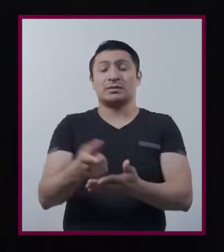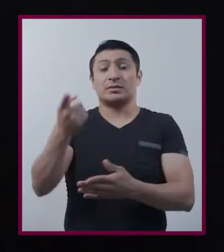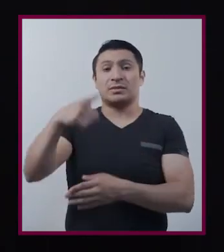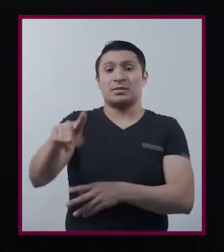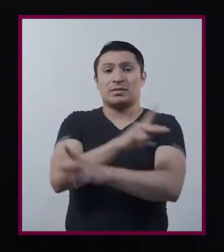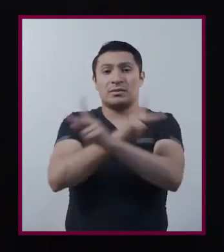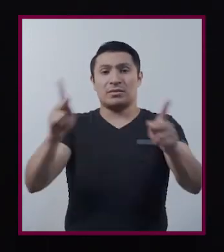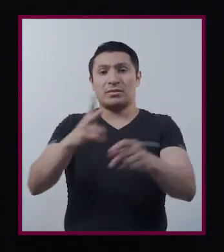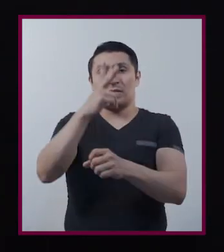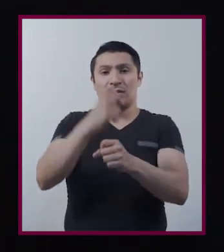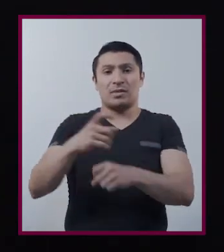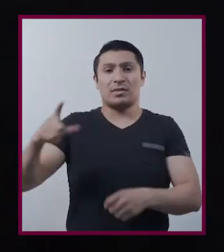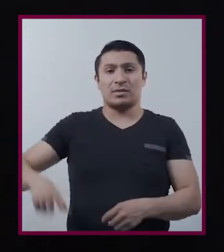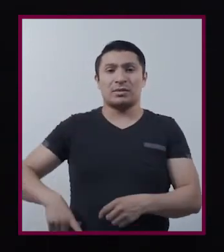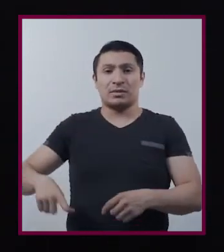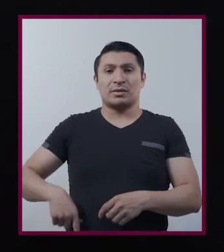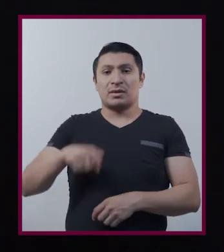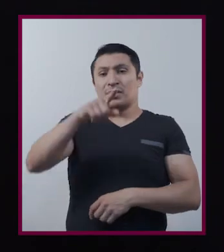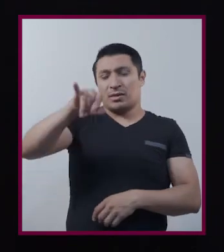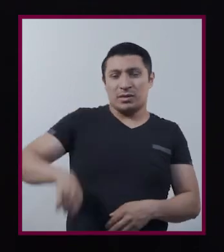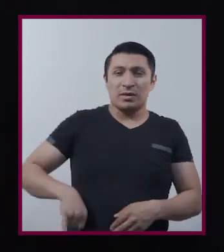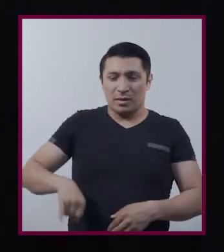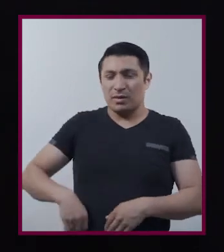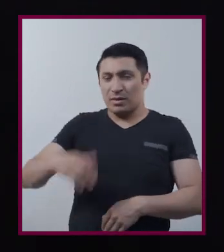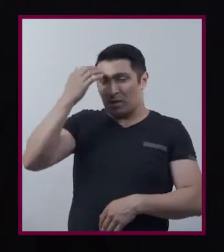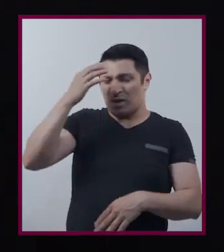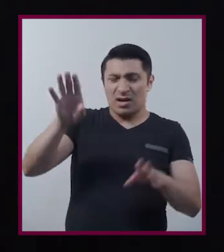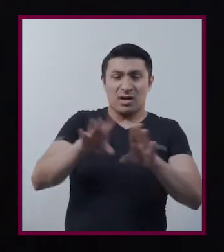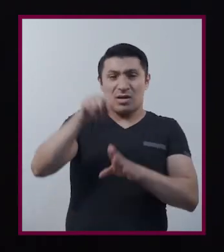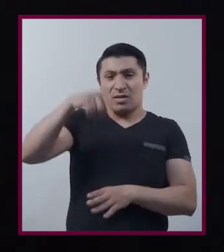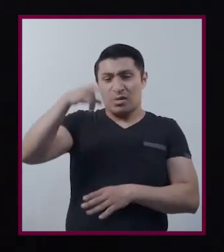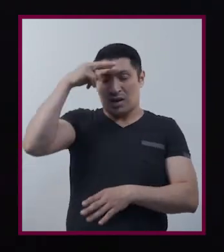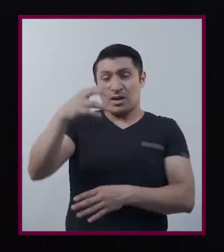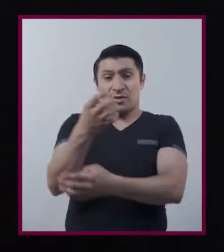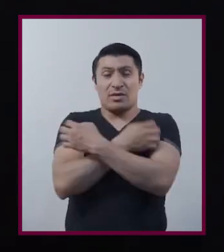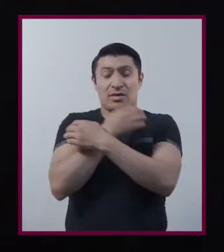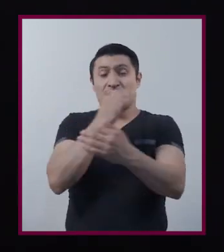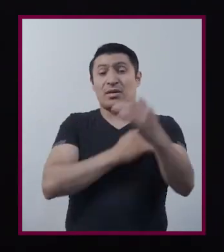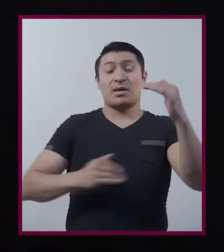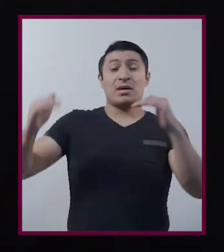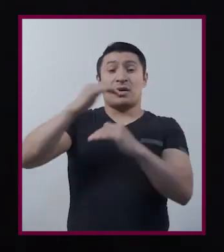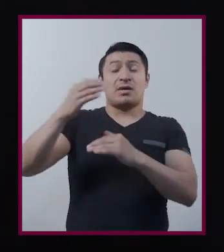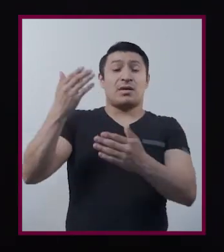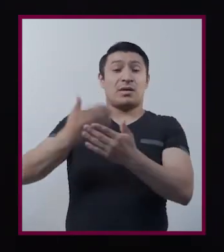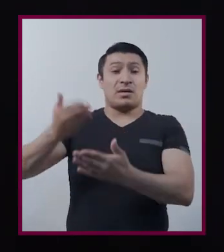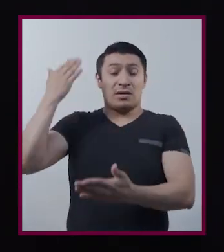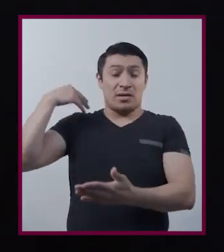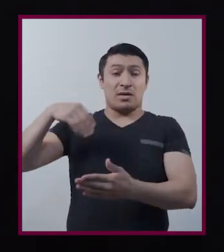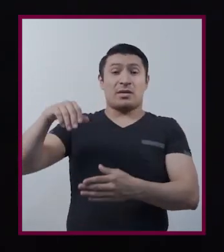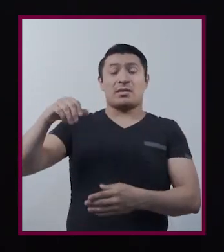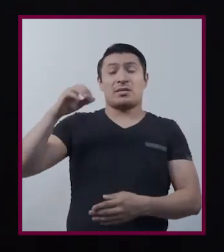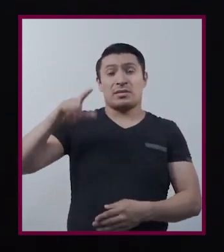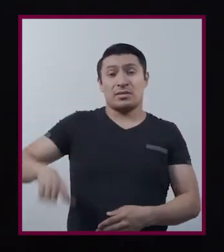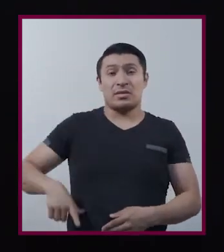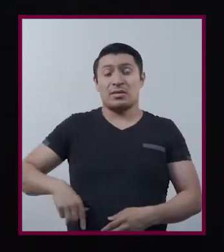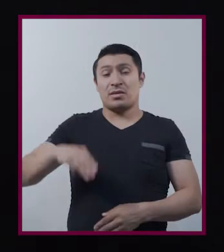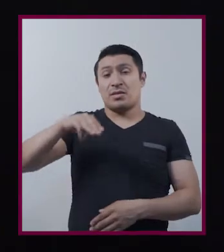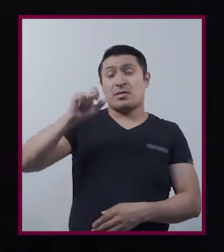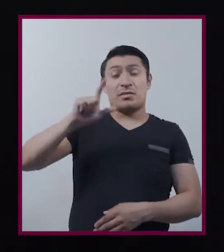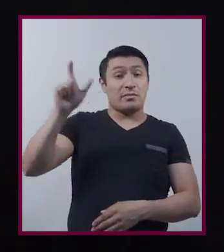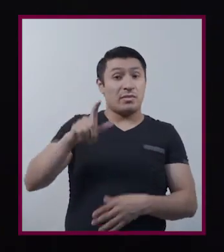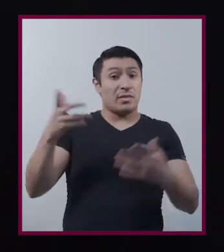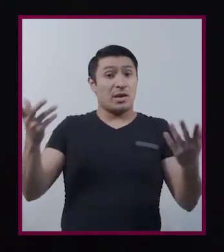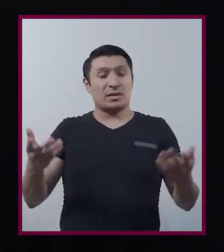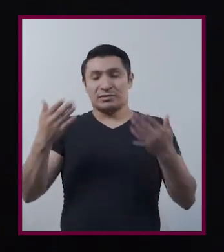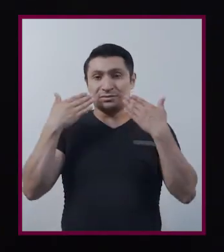publica la Ley de Instrucción Pública del Segundo Imperio. ¿Te interesa saber cómo era en México la educación superior en tiempos de